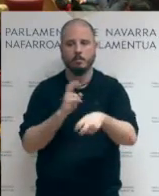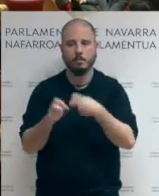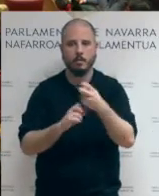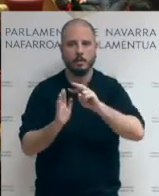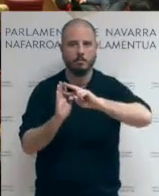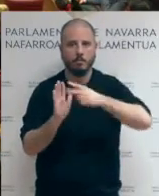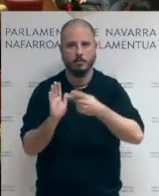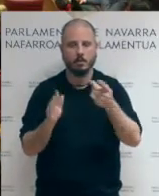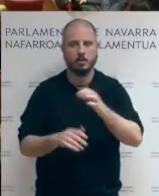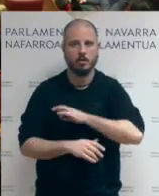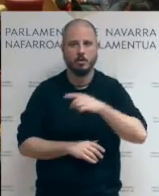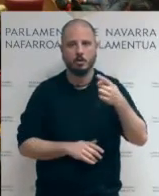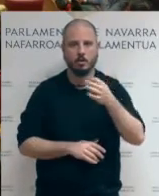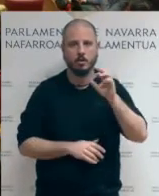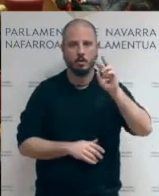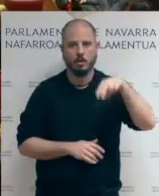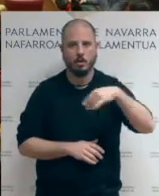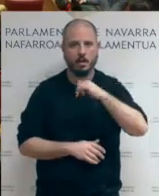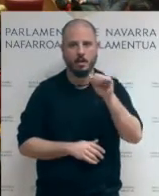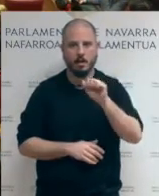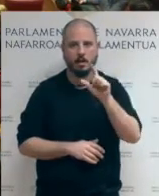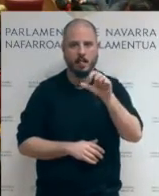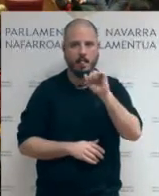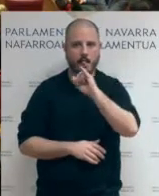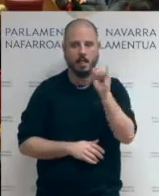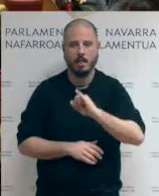González Felipe, tiene 10 minutos para defenderla.